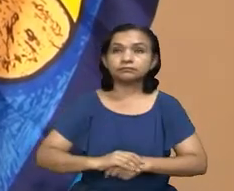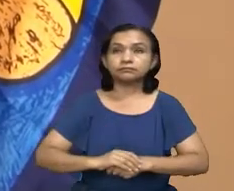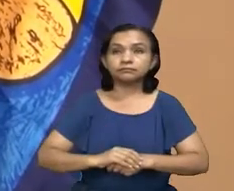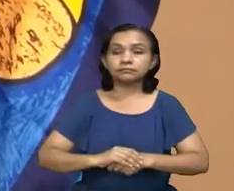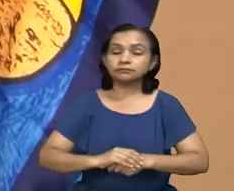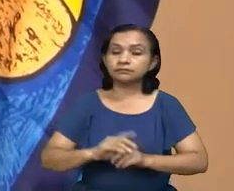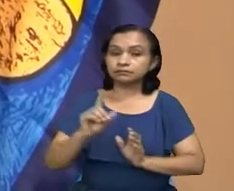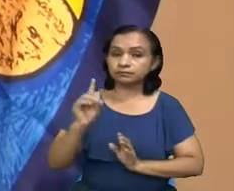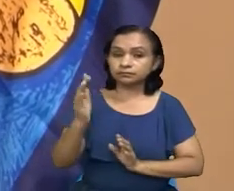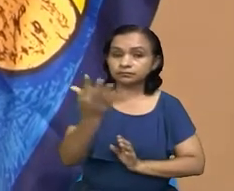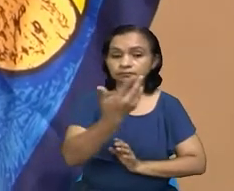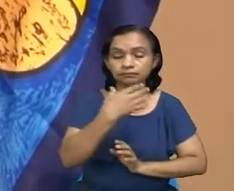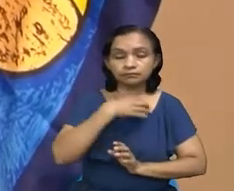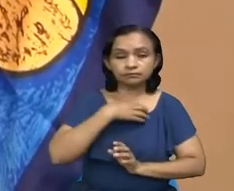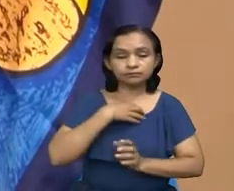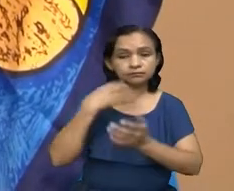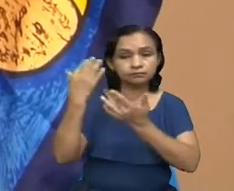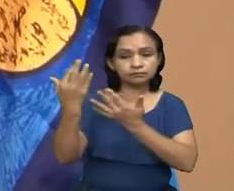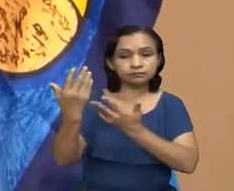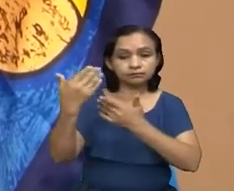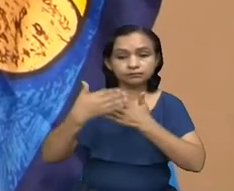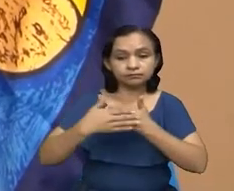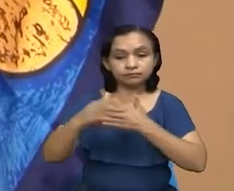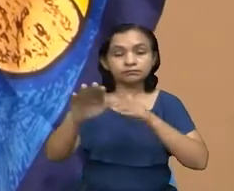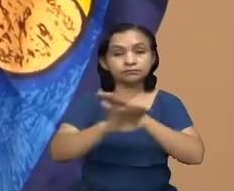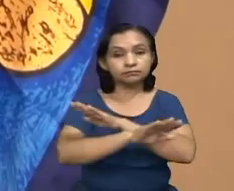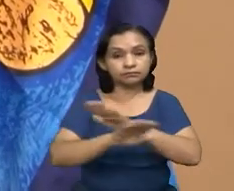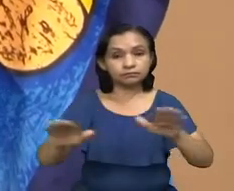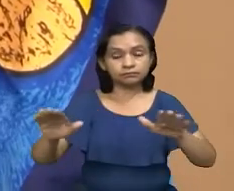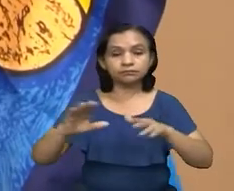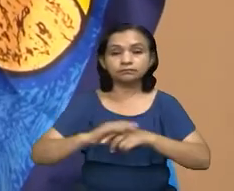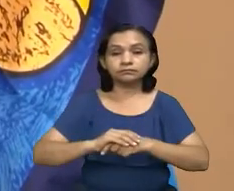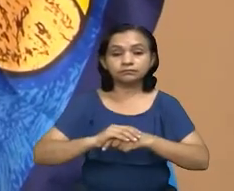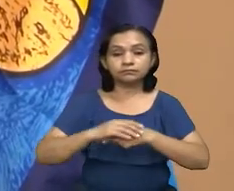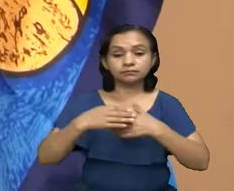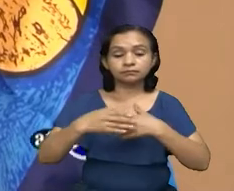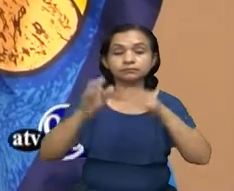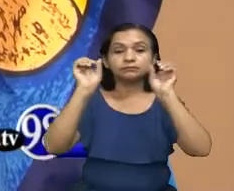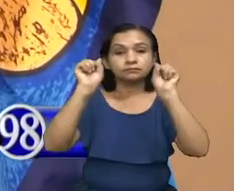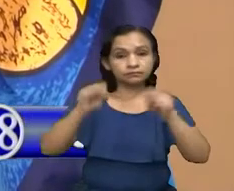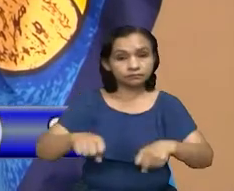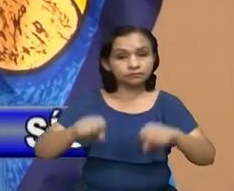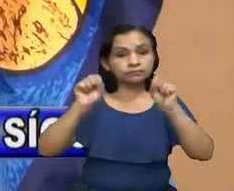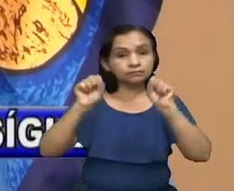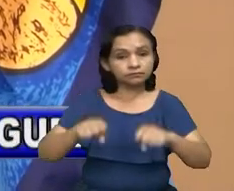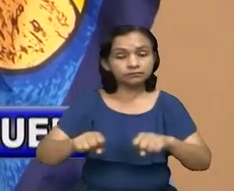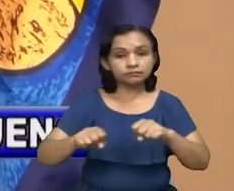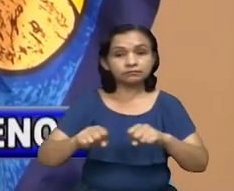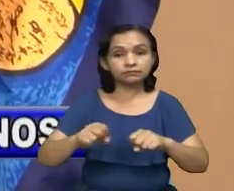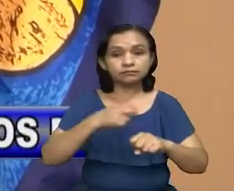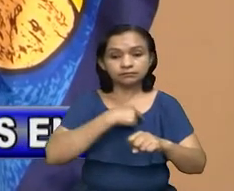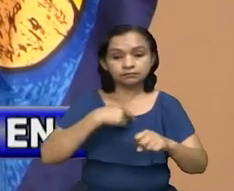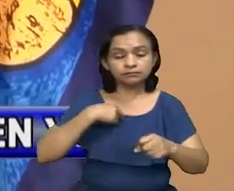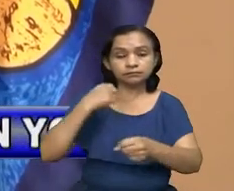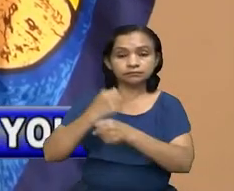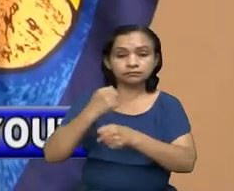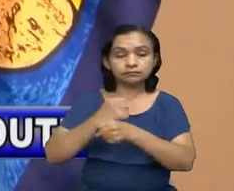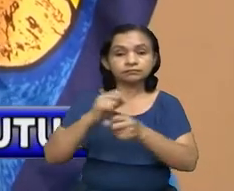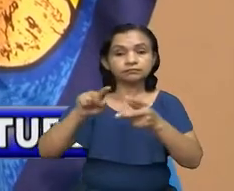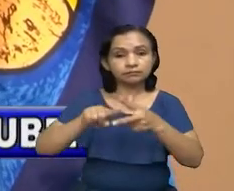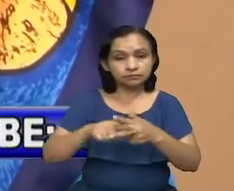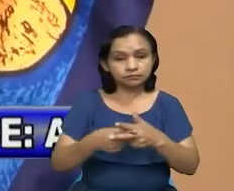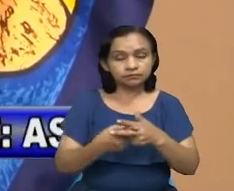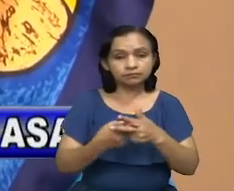nosotros esperamos que al finalizar este periodo poder elaborar la iniciativa